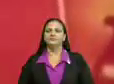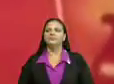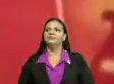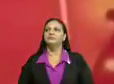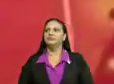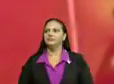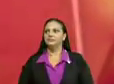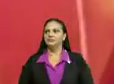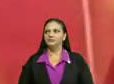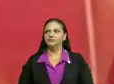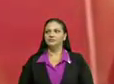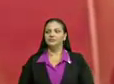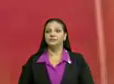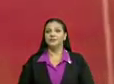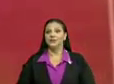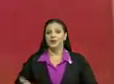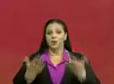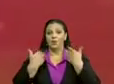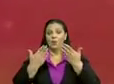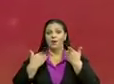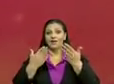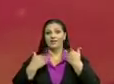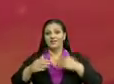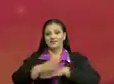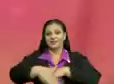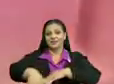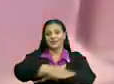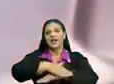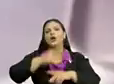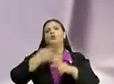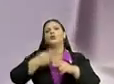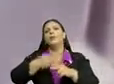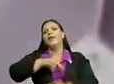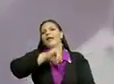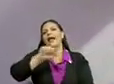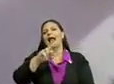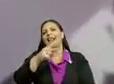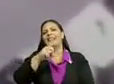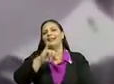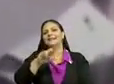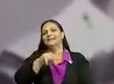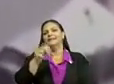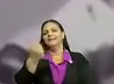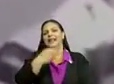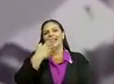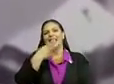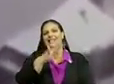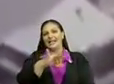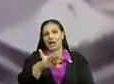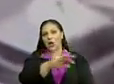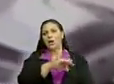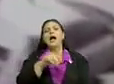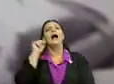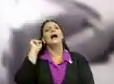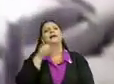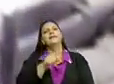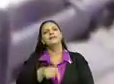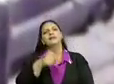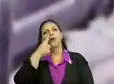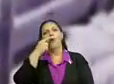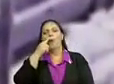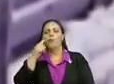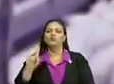Uno de los sujetos más buscados en Jardines del Salado por los últimos robos, no solo de accesorios a automóviles, que los propietarios los